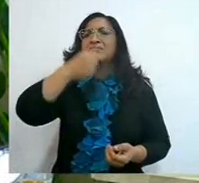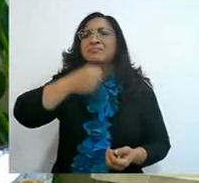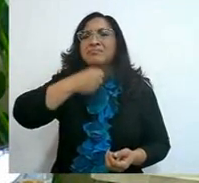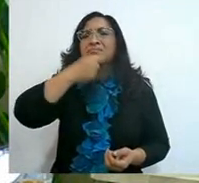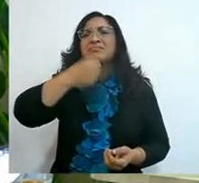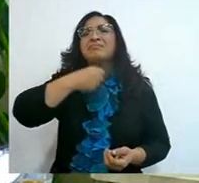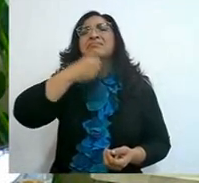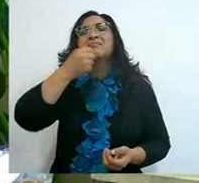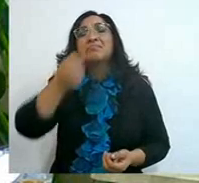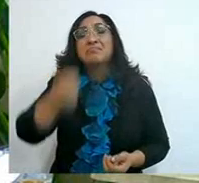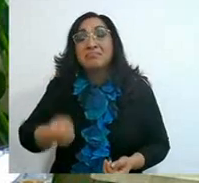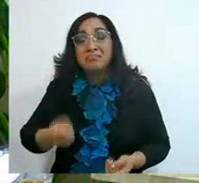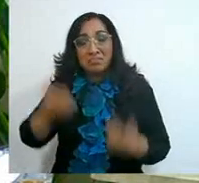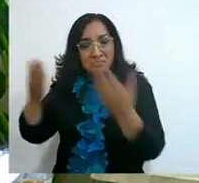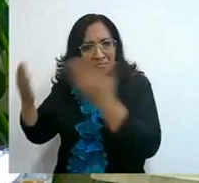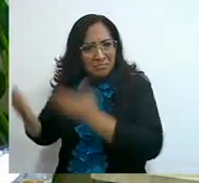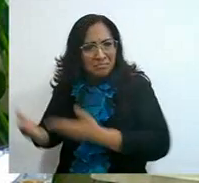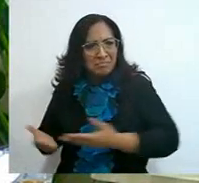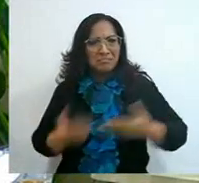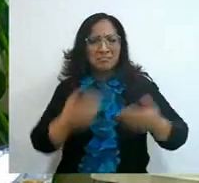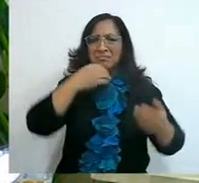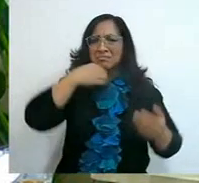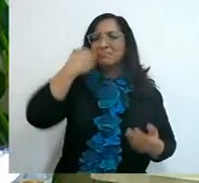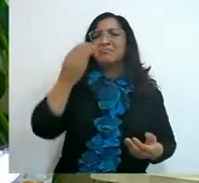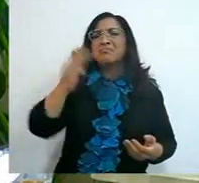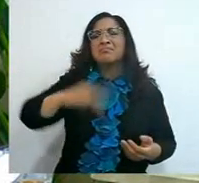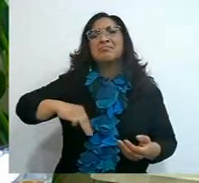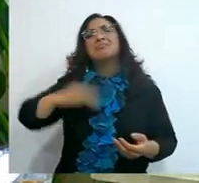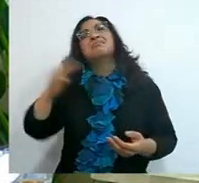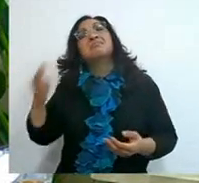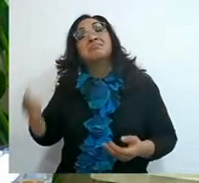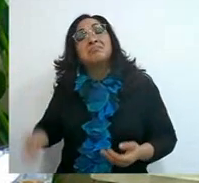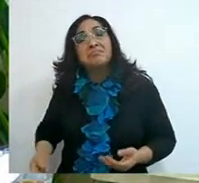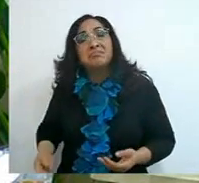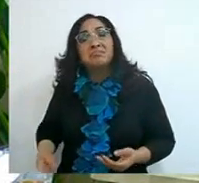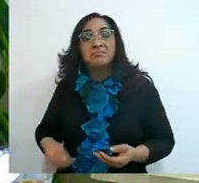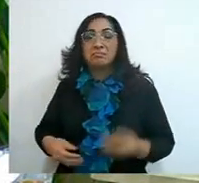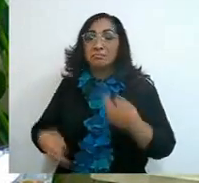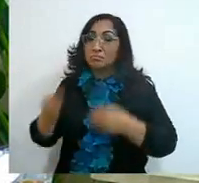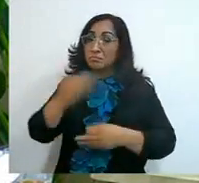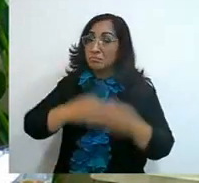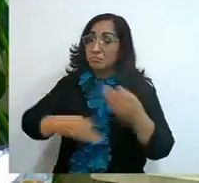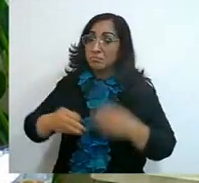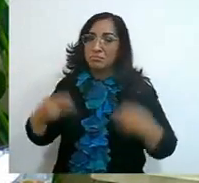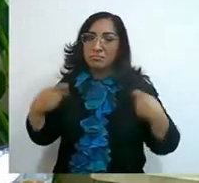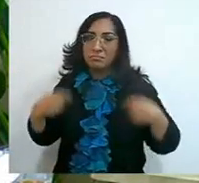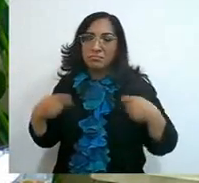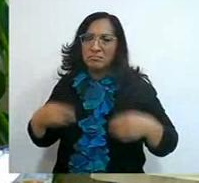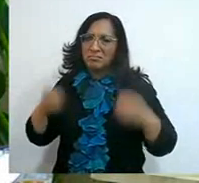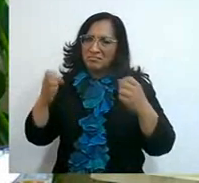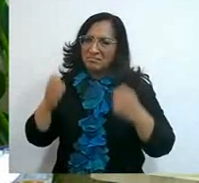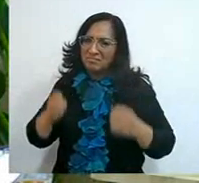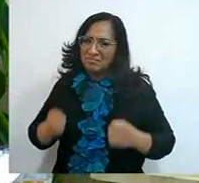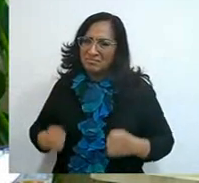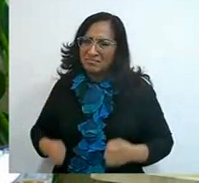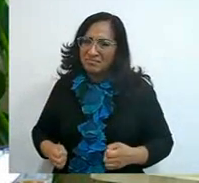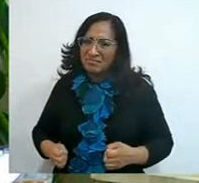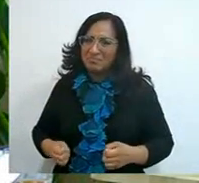llevaste a aquella persona al suicidio. Así fueran 5, 6, 7 familias, todas han quedado manchadas de